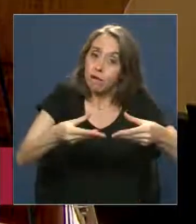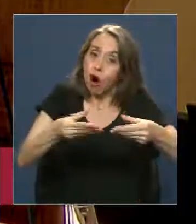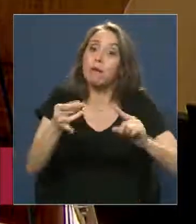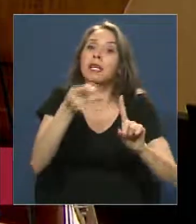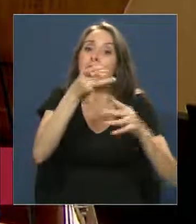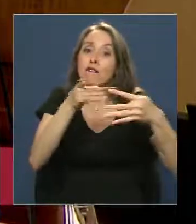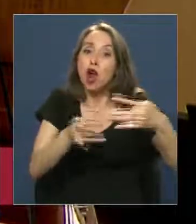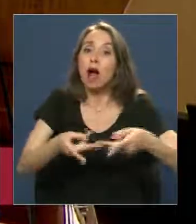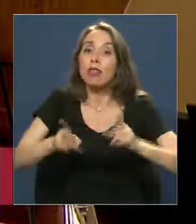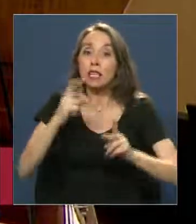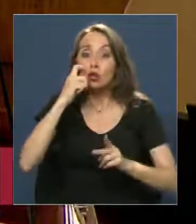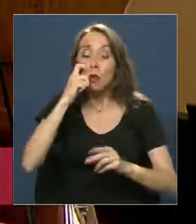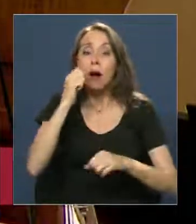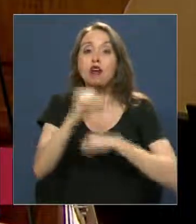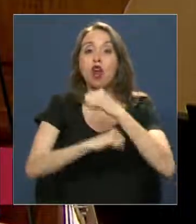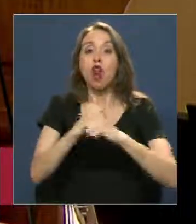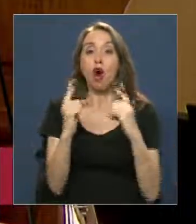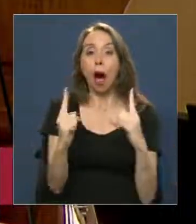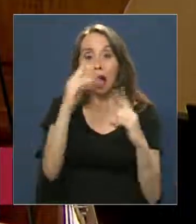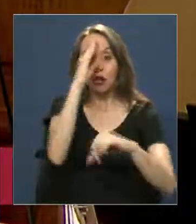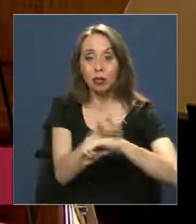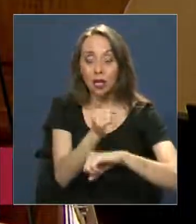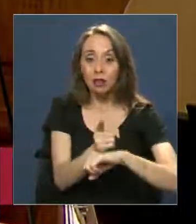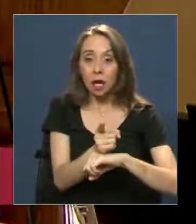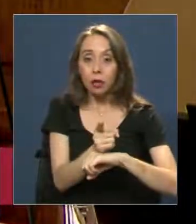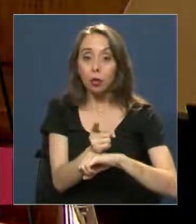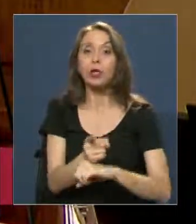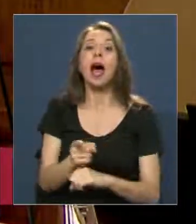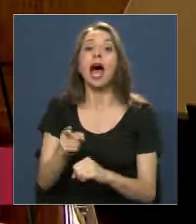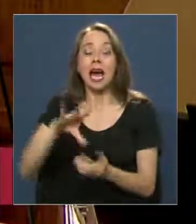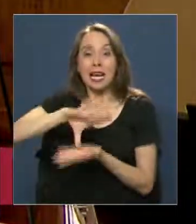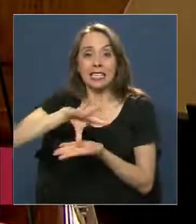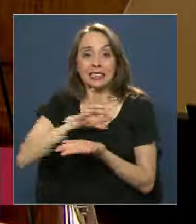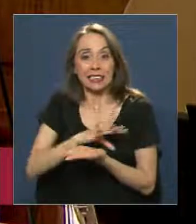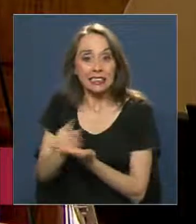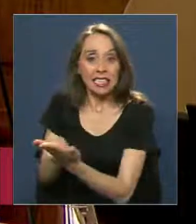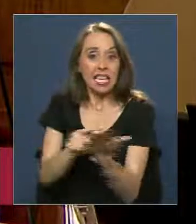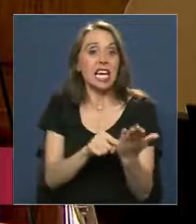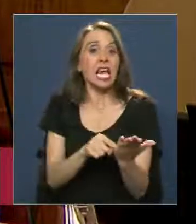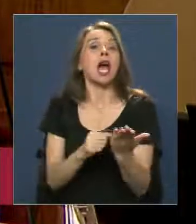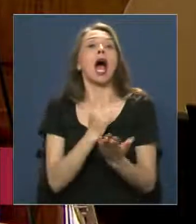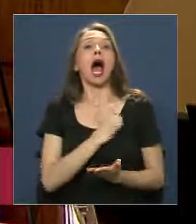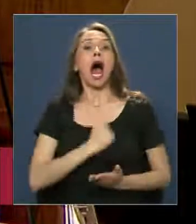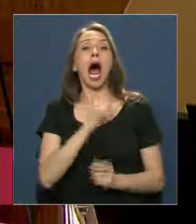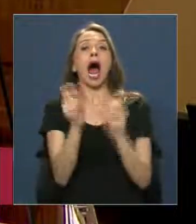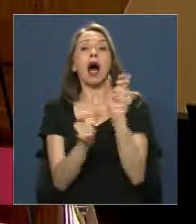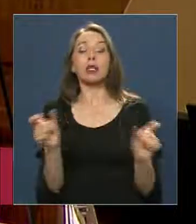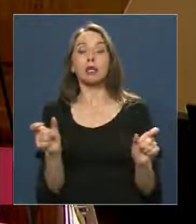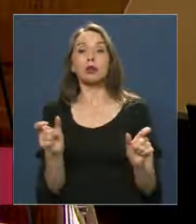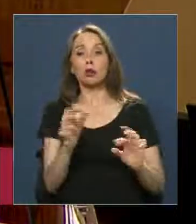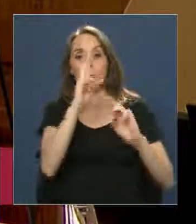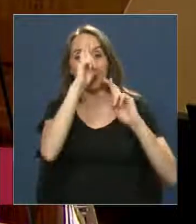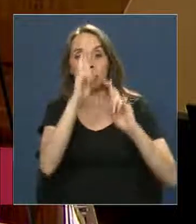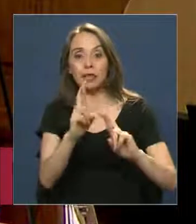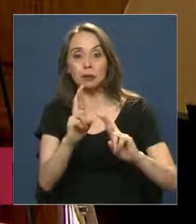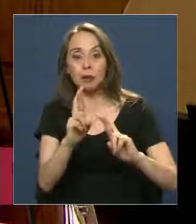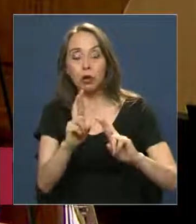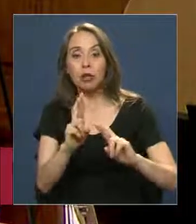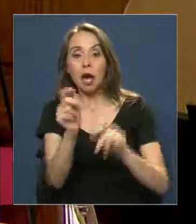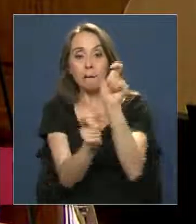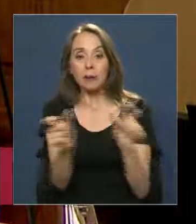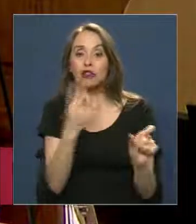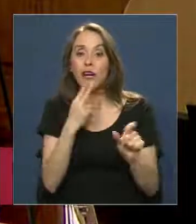tiene que tener una actitud frente al respeto que merecen las generaciones